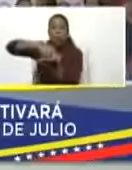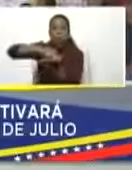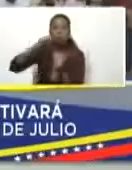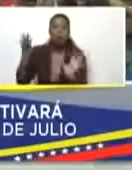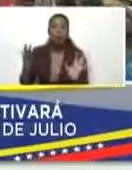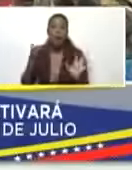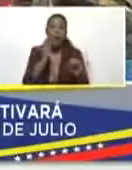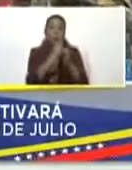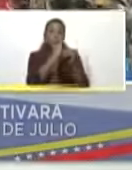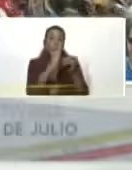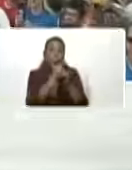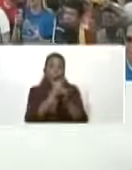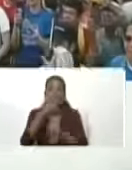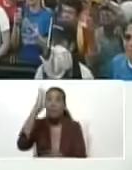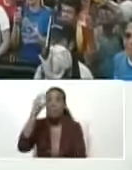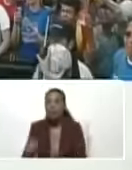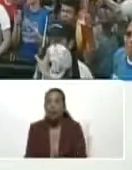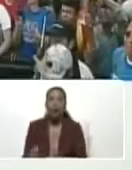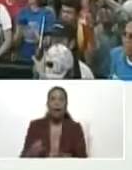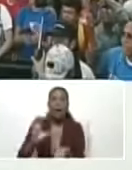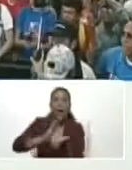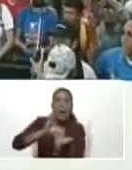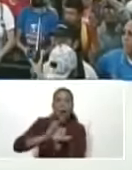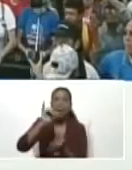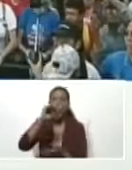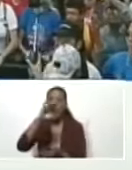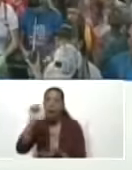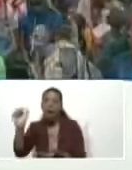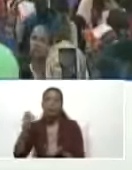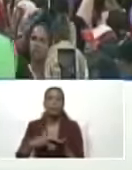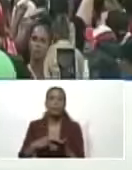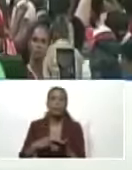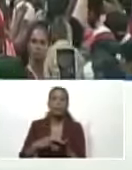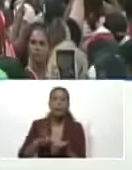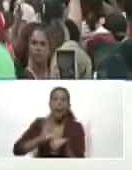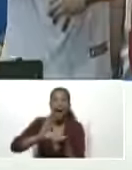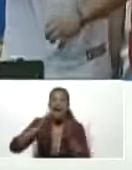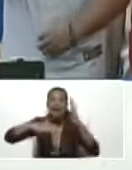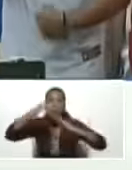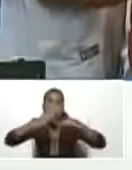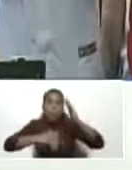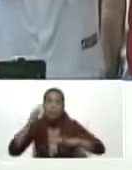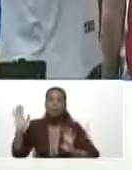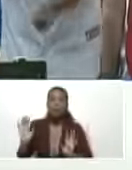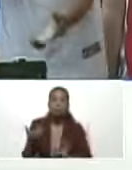redes sociales de Petare, Catia, Araira, Charallave, Carúpano,